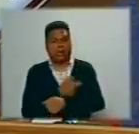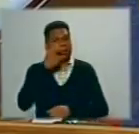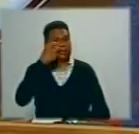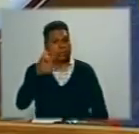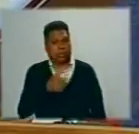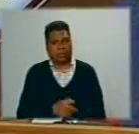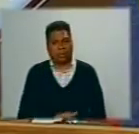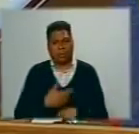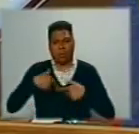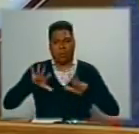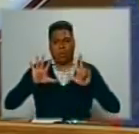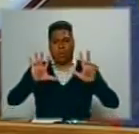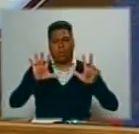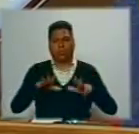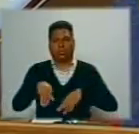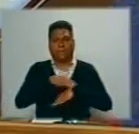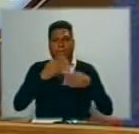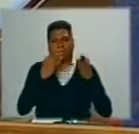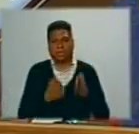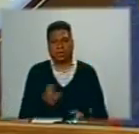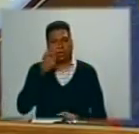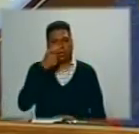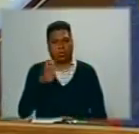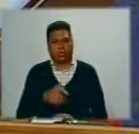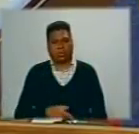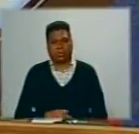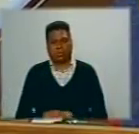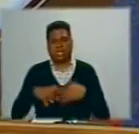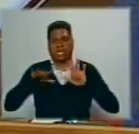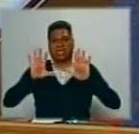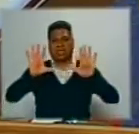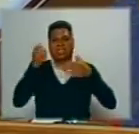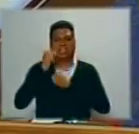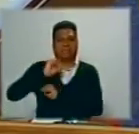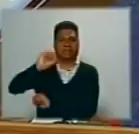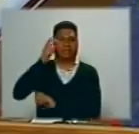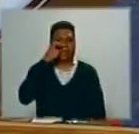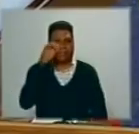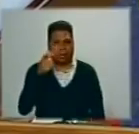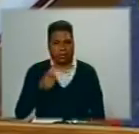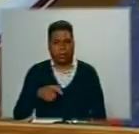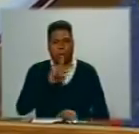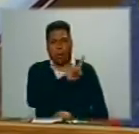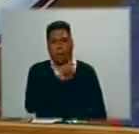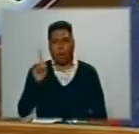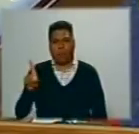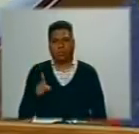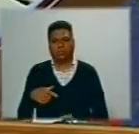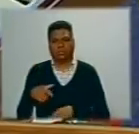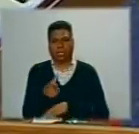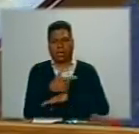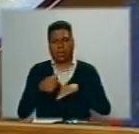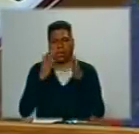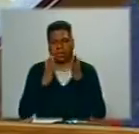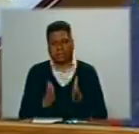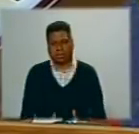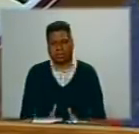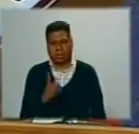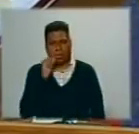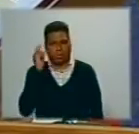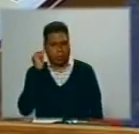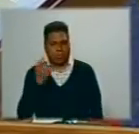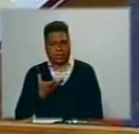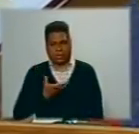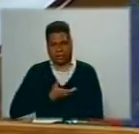Judicial. 8. El Ministerio Público. 9. La Defensa Pública. 10. Defensoría del Pueblo. 11. Las gobernadoras y gobernadores.